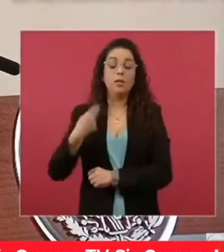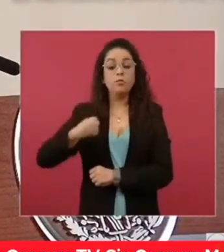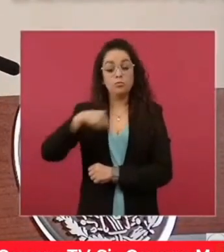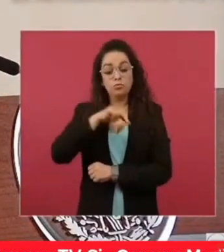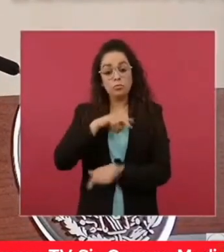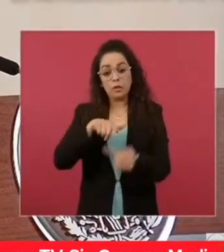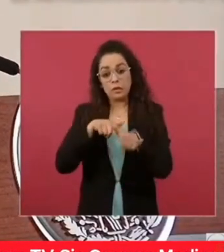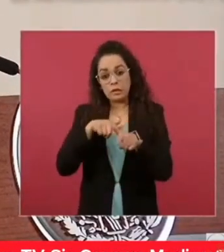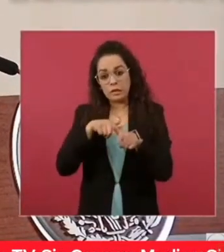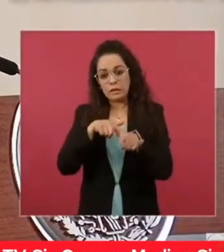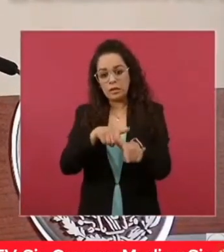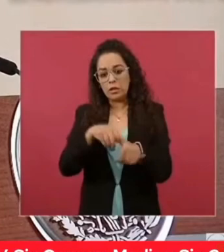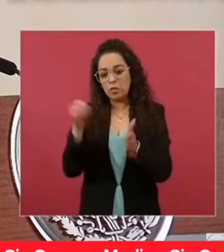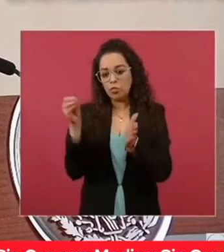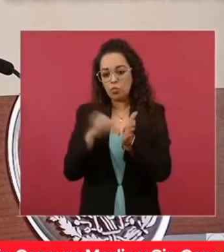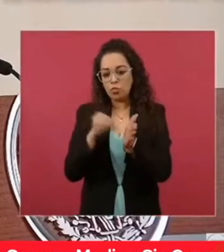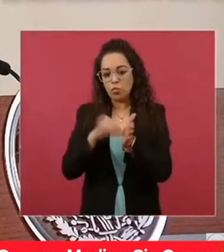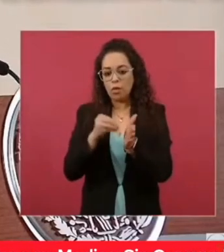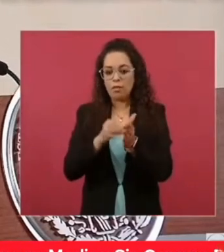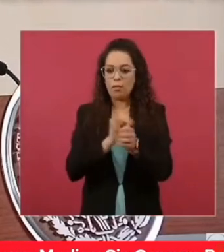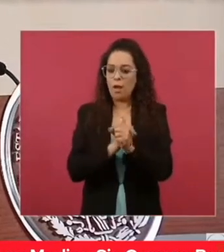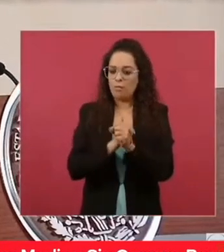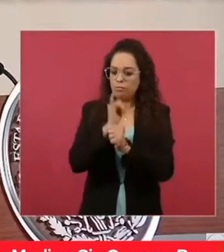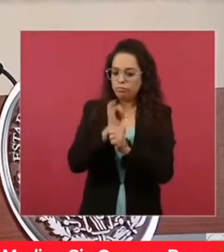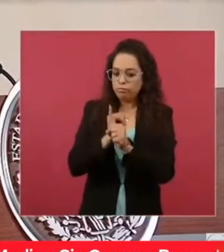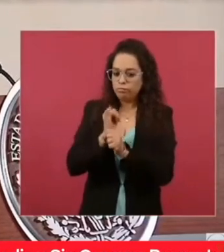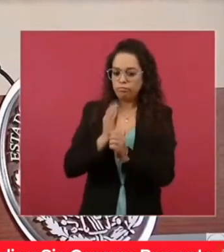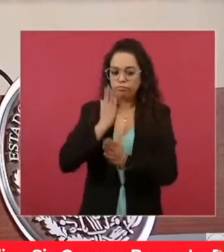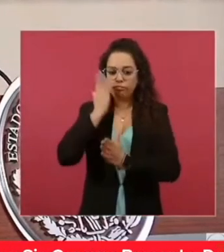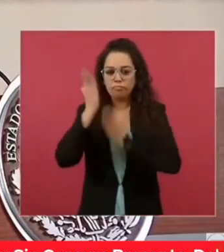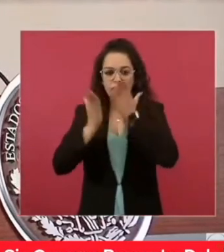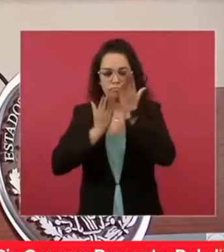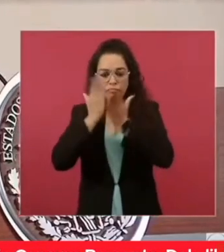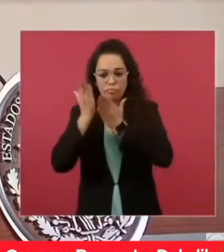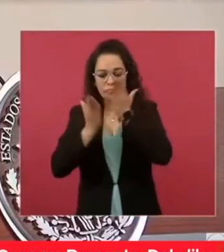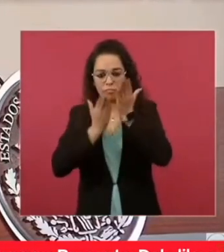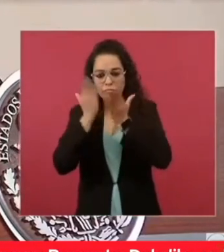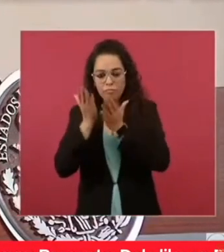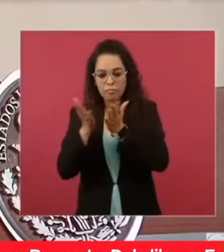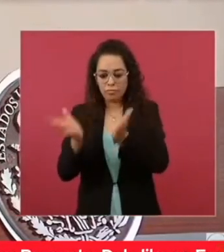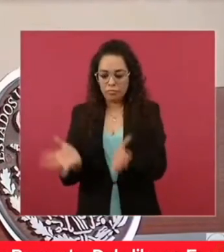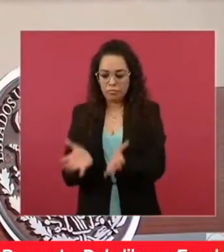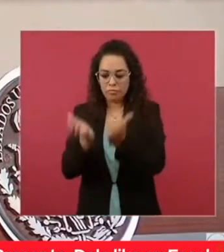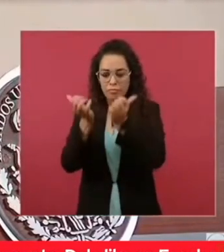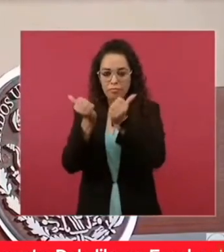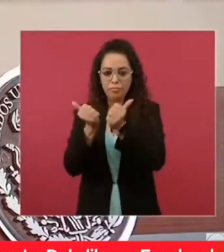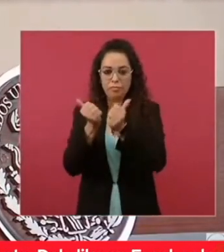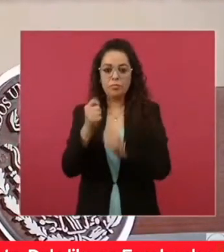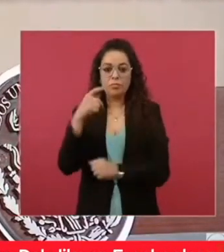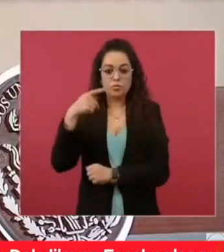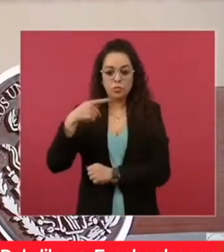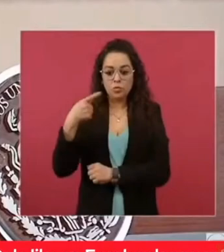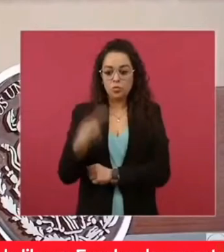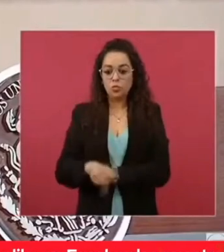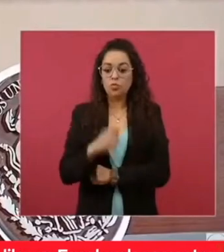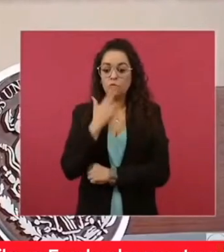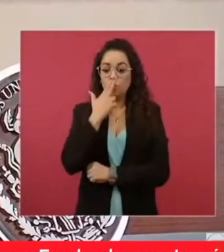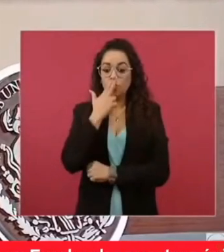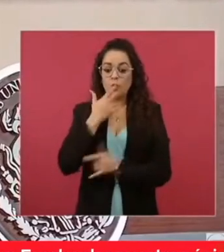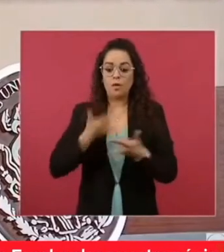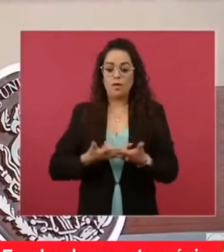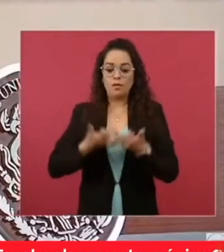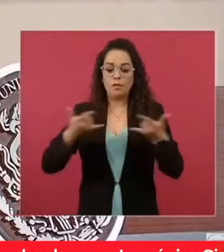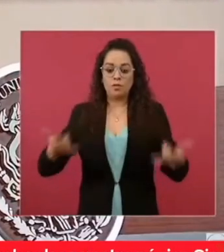de estudio recuperación y difusión del inmenso patrimonio histórico y